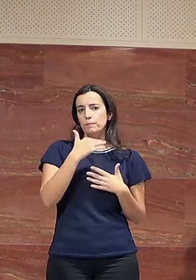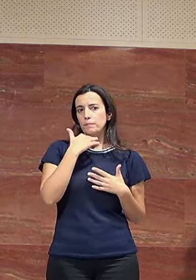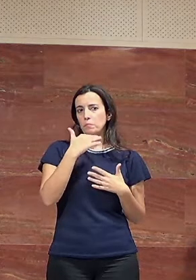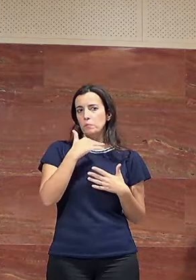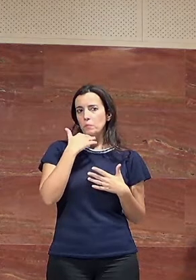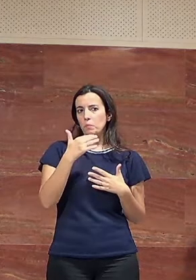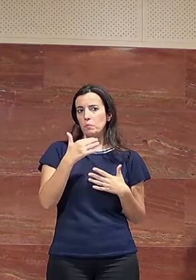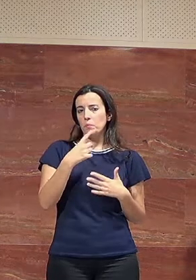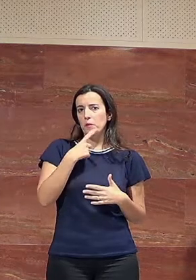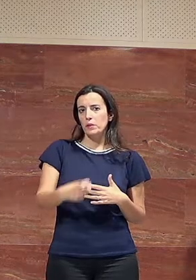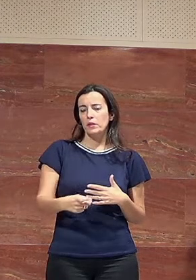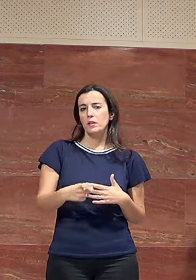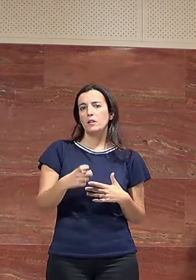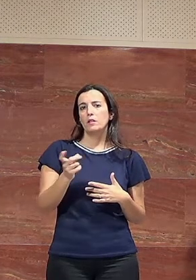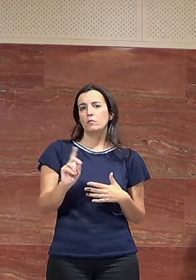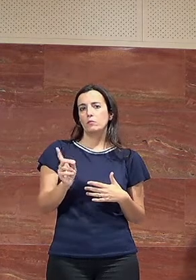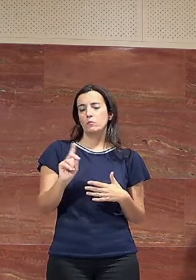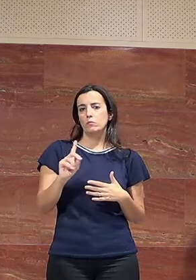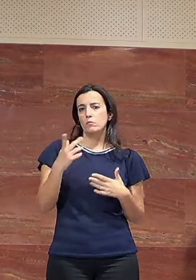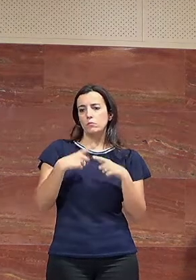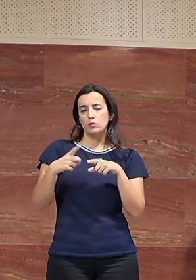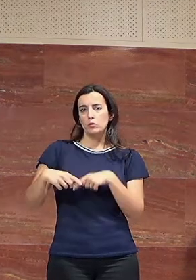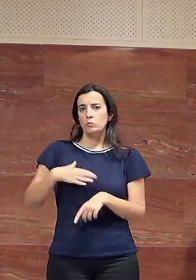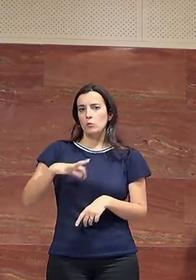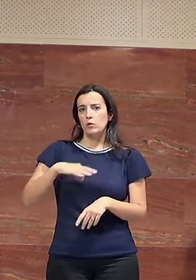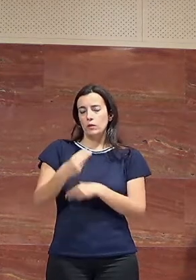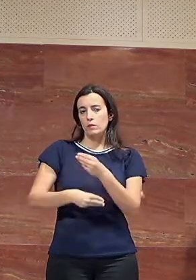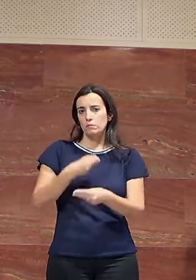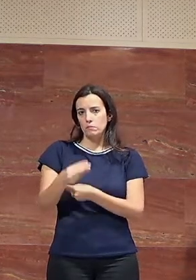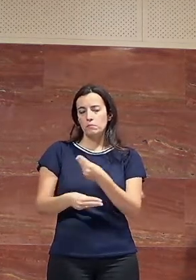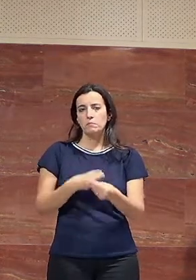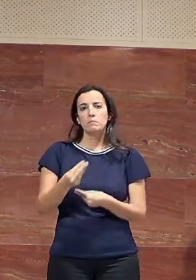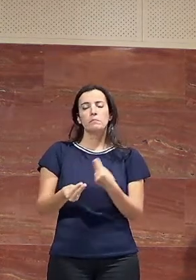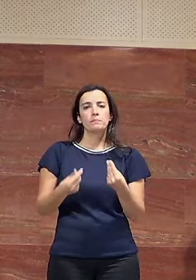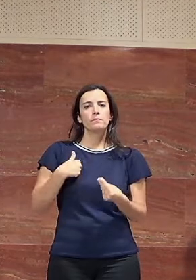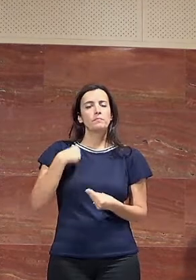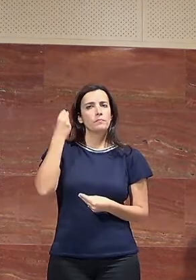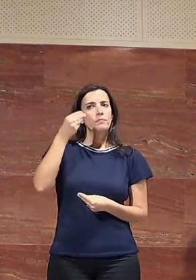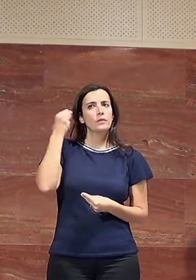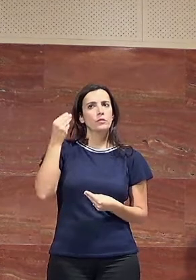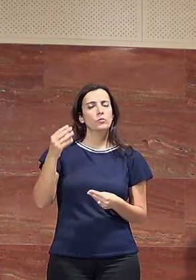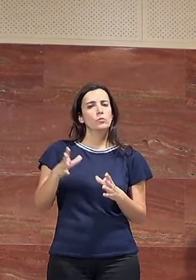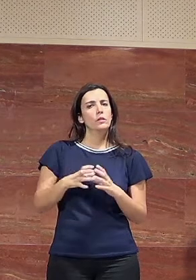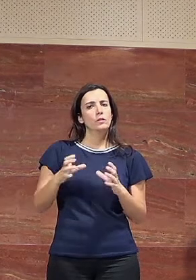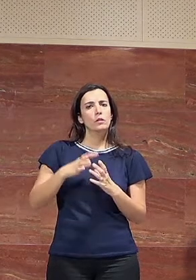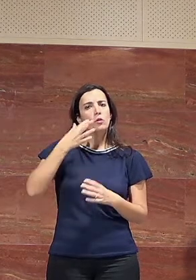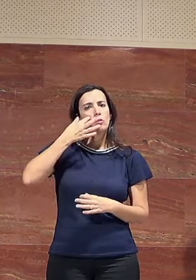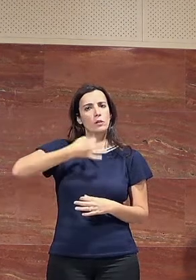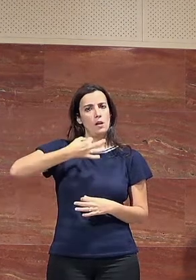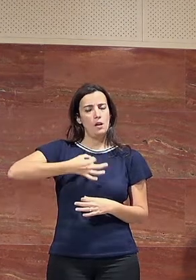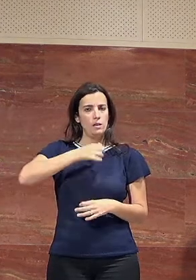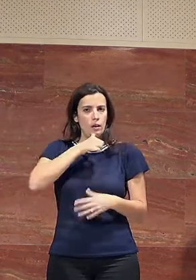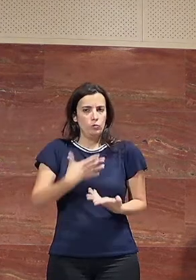que organizar todas esas cosas. Así creo que es un deseo real,